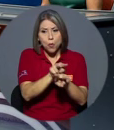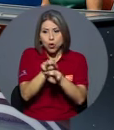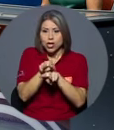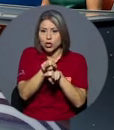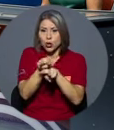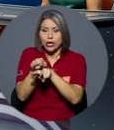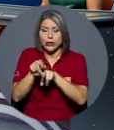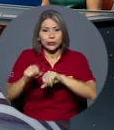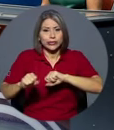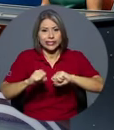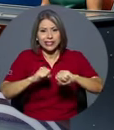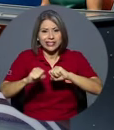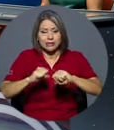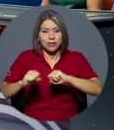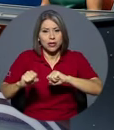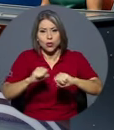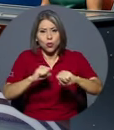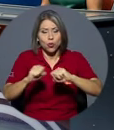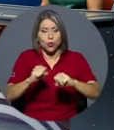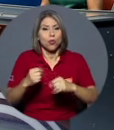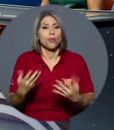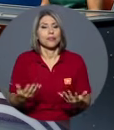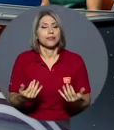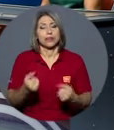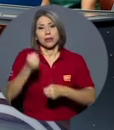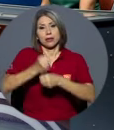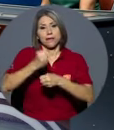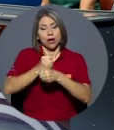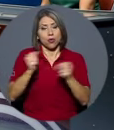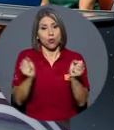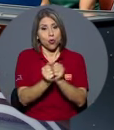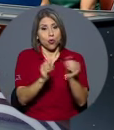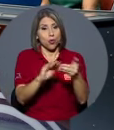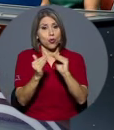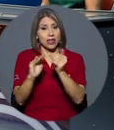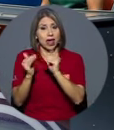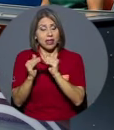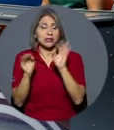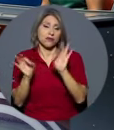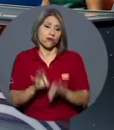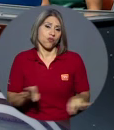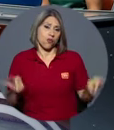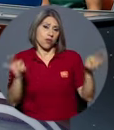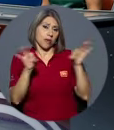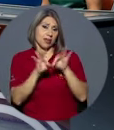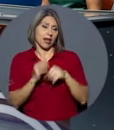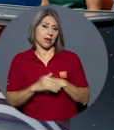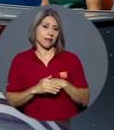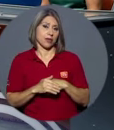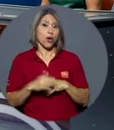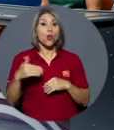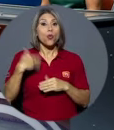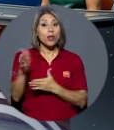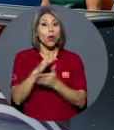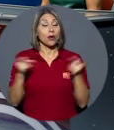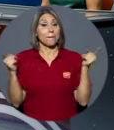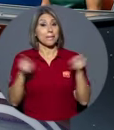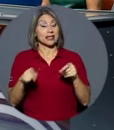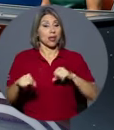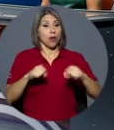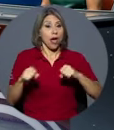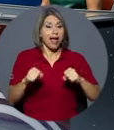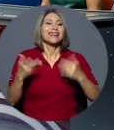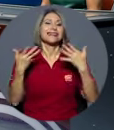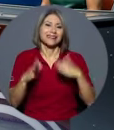del monitoreo sísmico, y el trabajo con las comunidades ha sido fundamental para que cuando se han presentado esos eventos